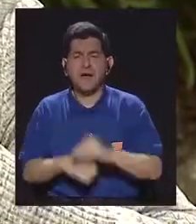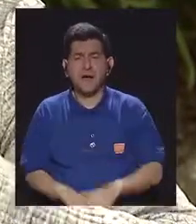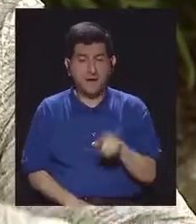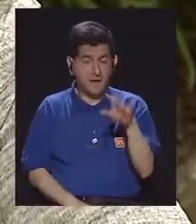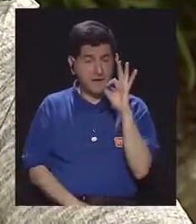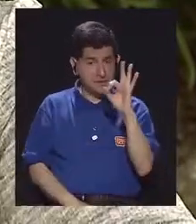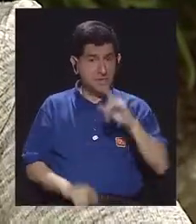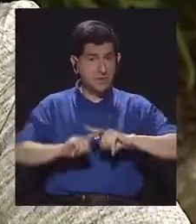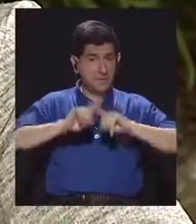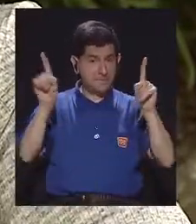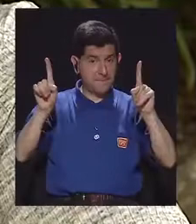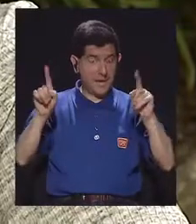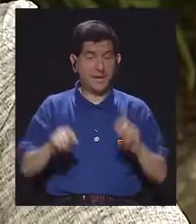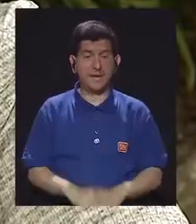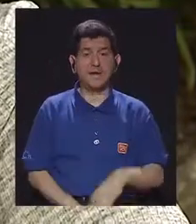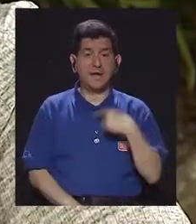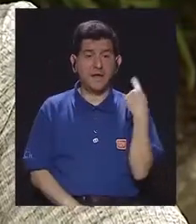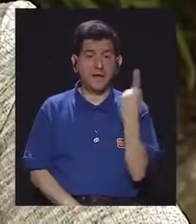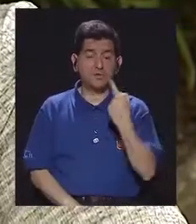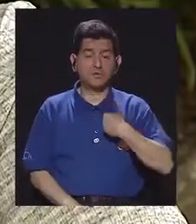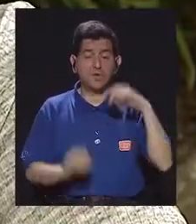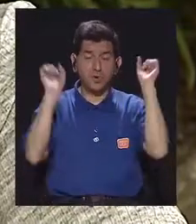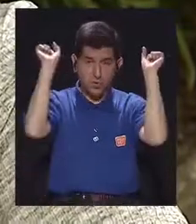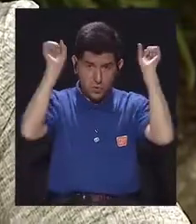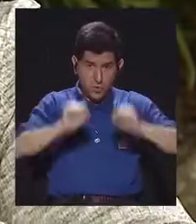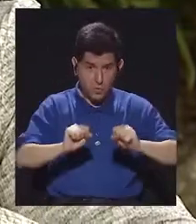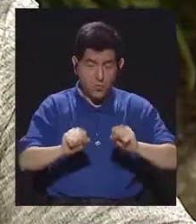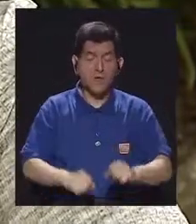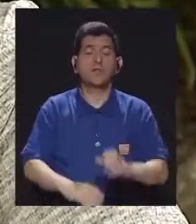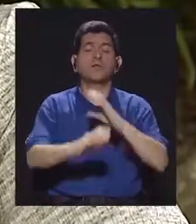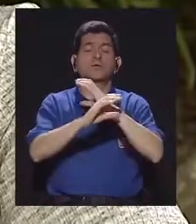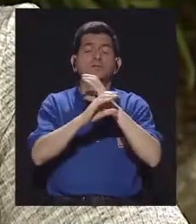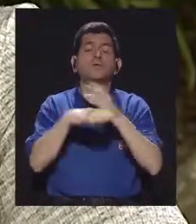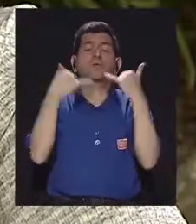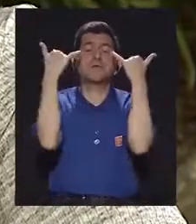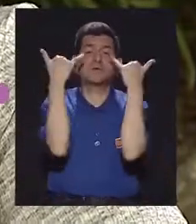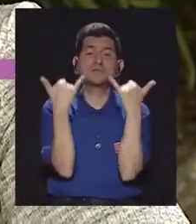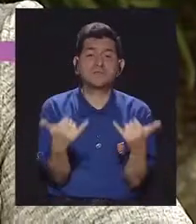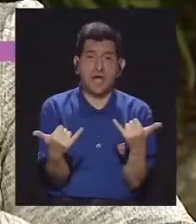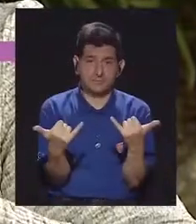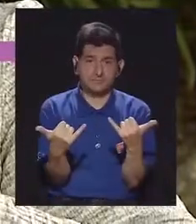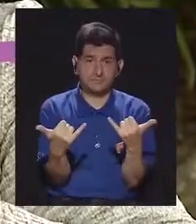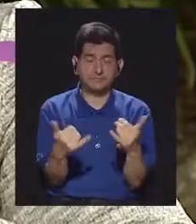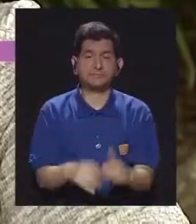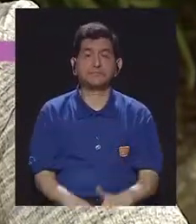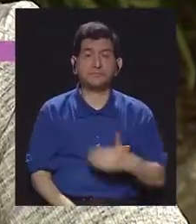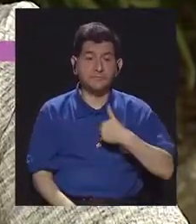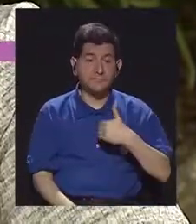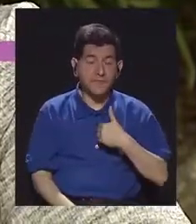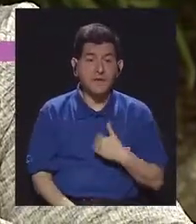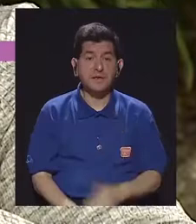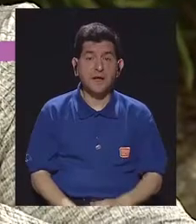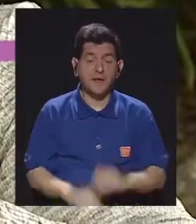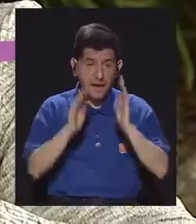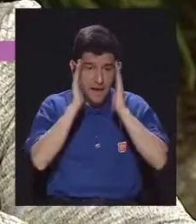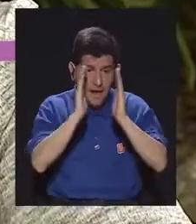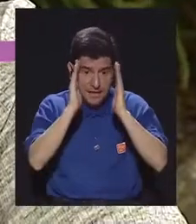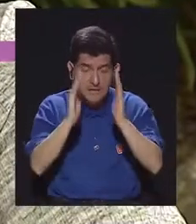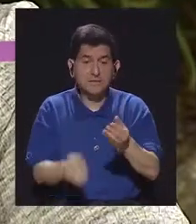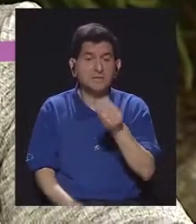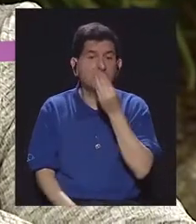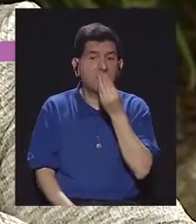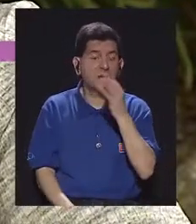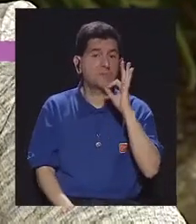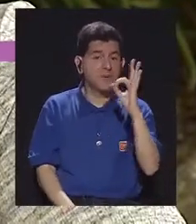lindo, pero eso únicamente lo puedo lograr si nos cuidamos desde ya, si tengo cuidado, si